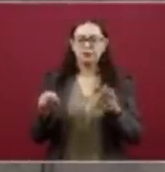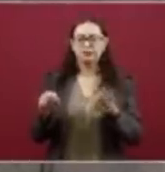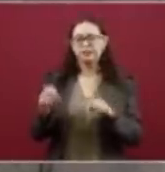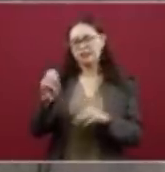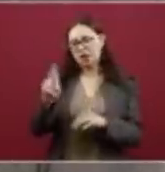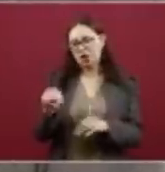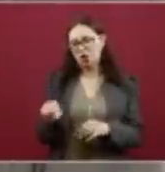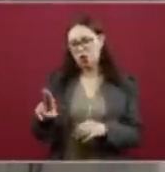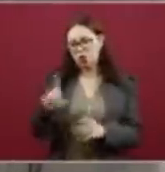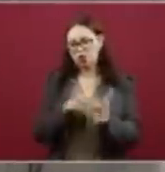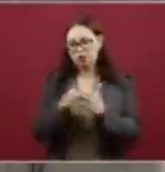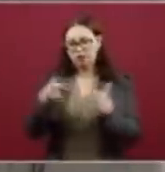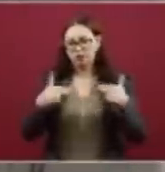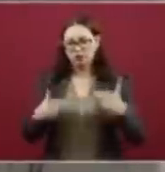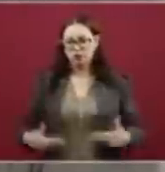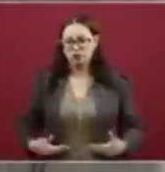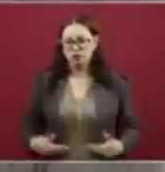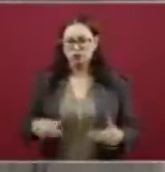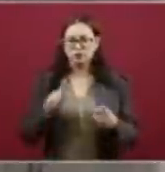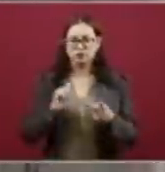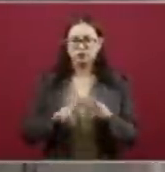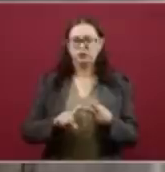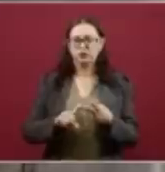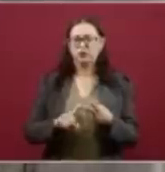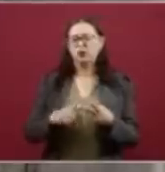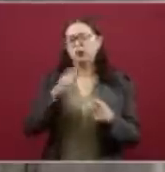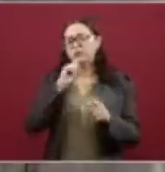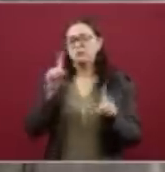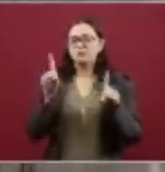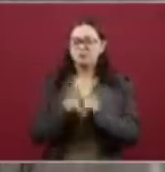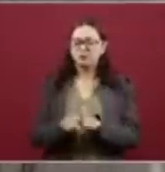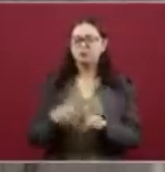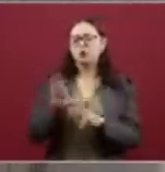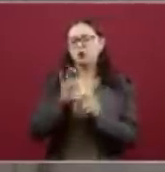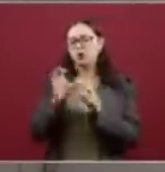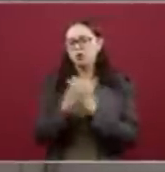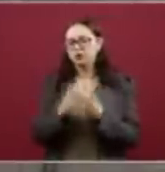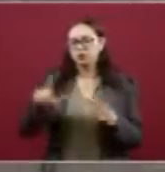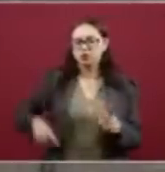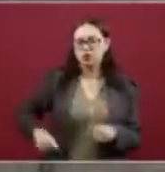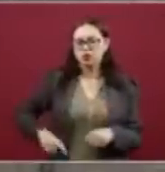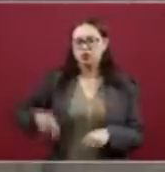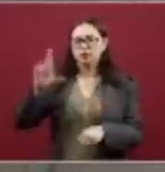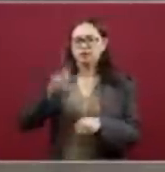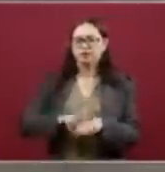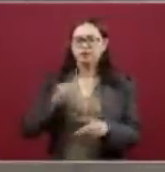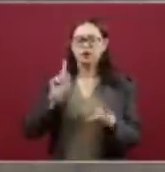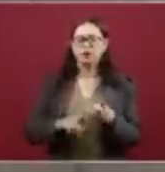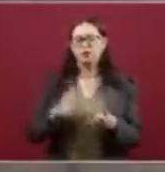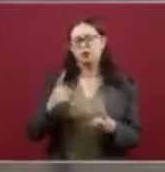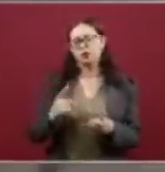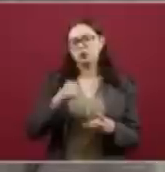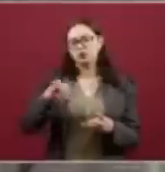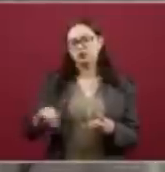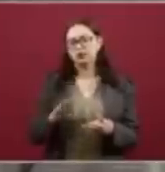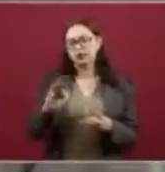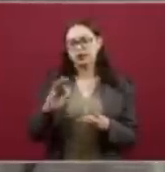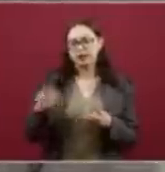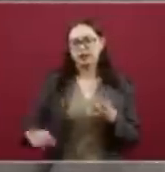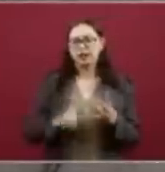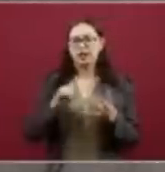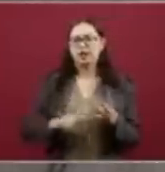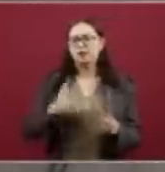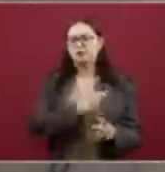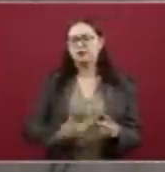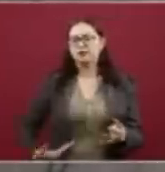para los Derechos Humanos, a la Conferencia Nacional de Gobernadores, al Poder Judicial de la Federación, al presidente de la Comisión de